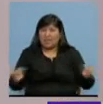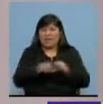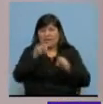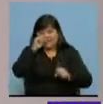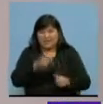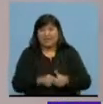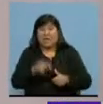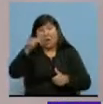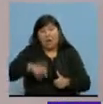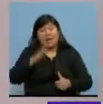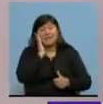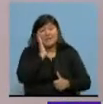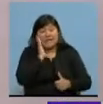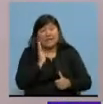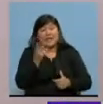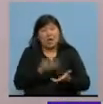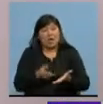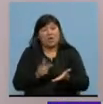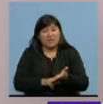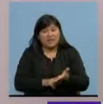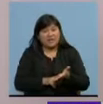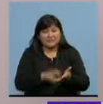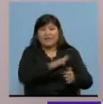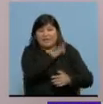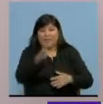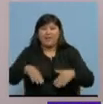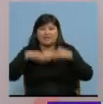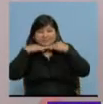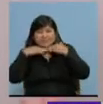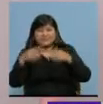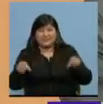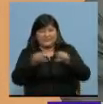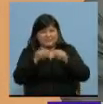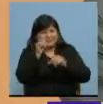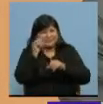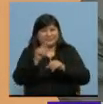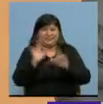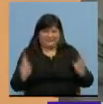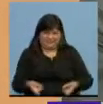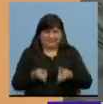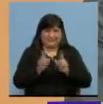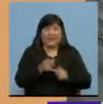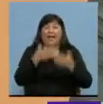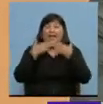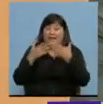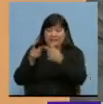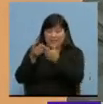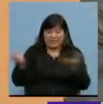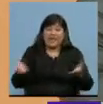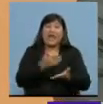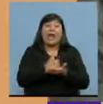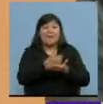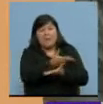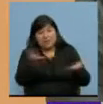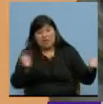y esta tarde, obviamente, lo vamos a estar acompañando para esta gran exhibición del turismo carretera. Los agradecidos somos nosotros y los esperamos a todos esta tarde. Ahí está,